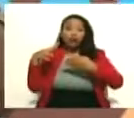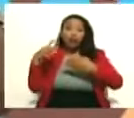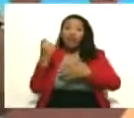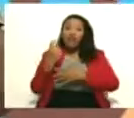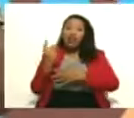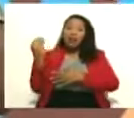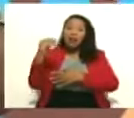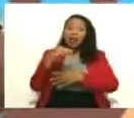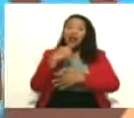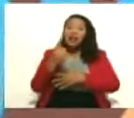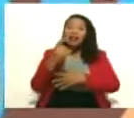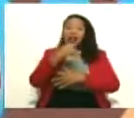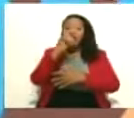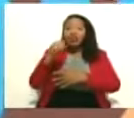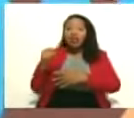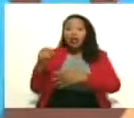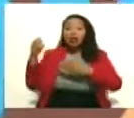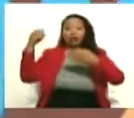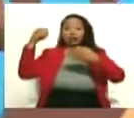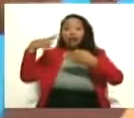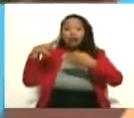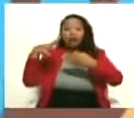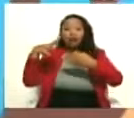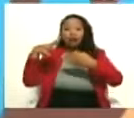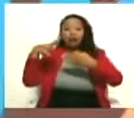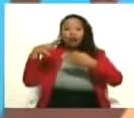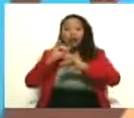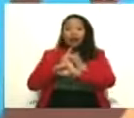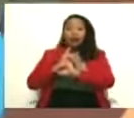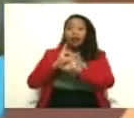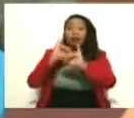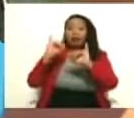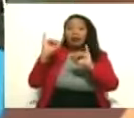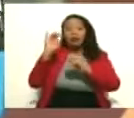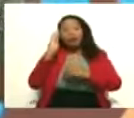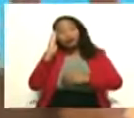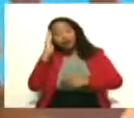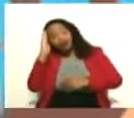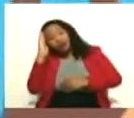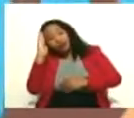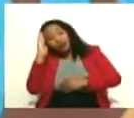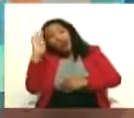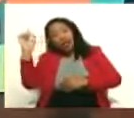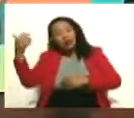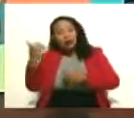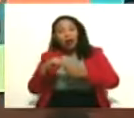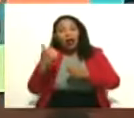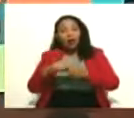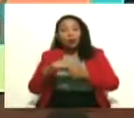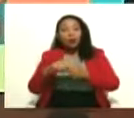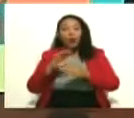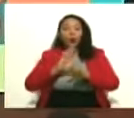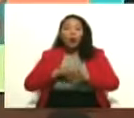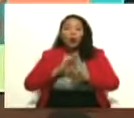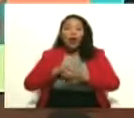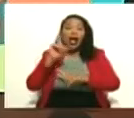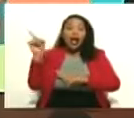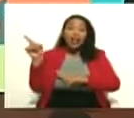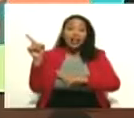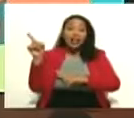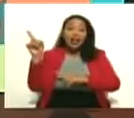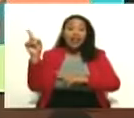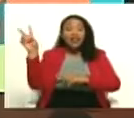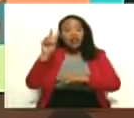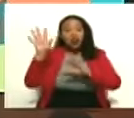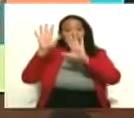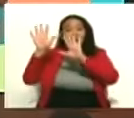Los zulianos dicen, el Sol de Venezuela nace en el Esequibo y duerme en el lago de Maracaibo. Porque bueno, esa es Venezuela, como